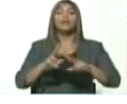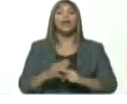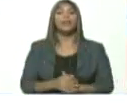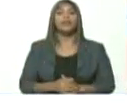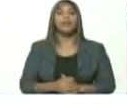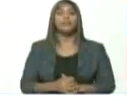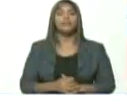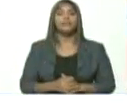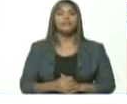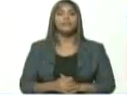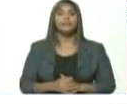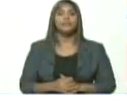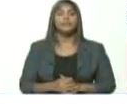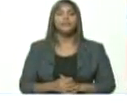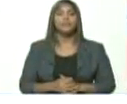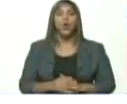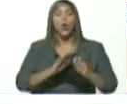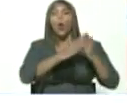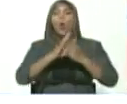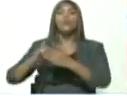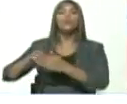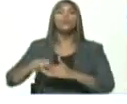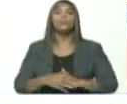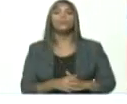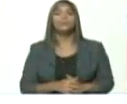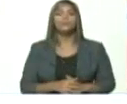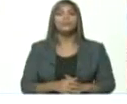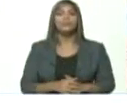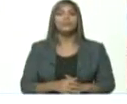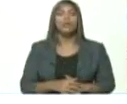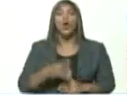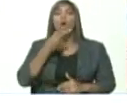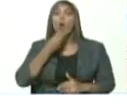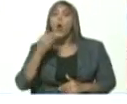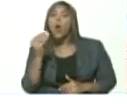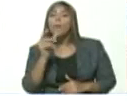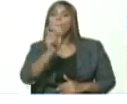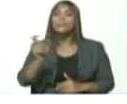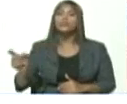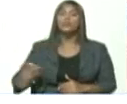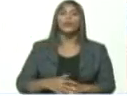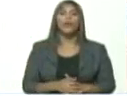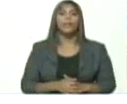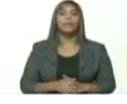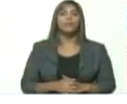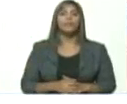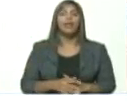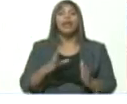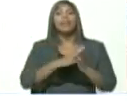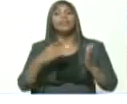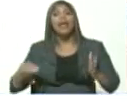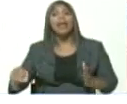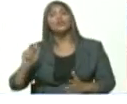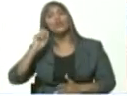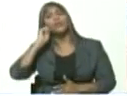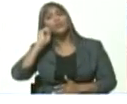el hábitat, por la comunidad, por la juventud, por el derecho de las mujeres,